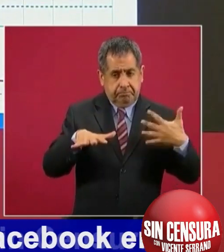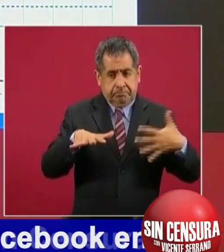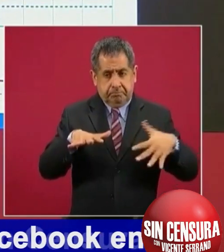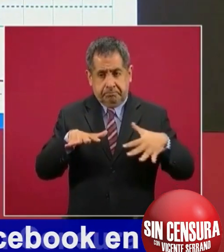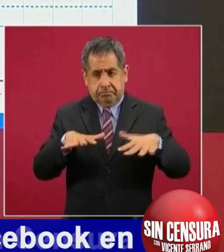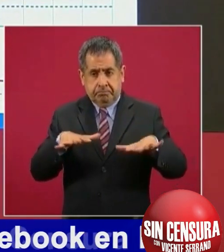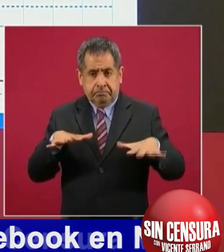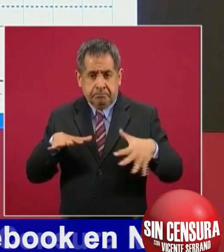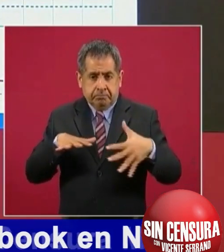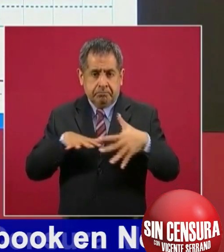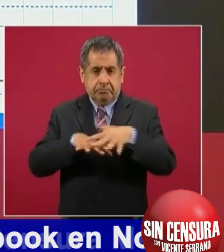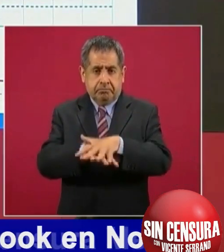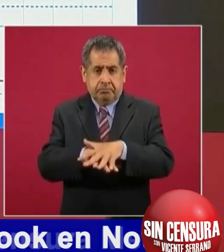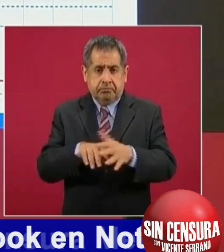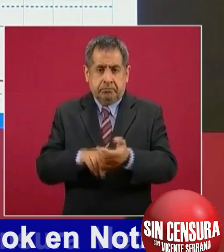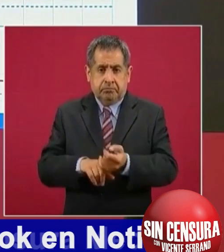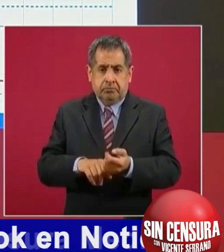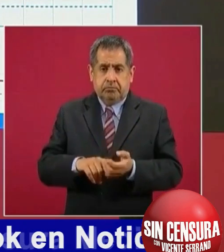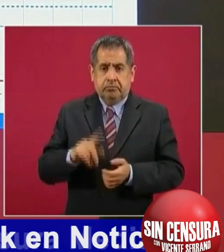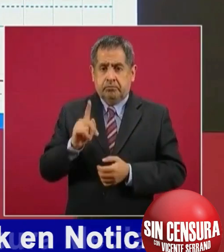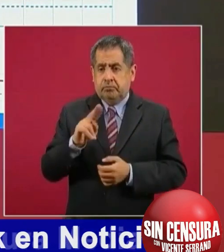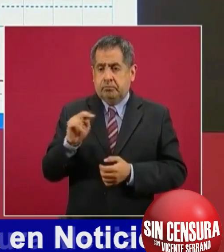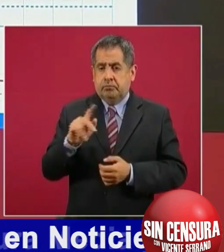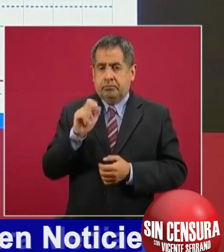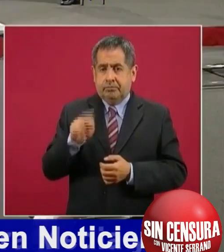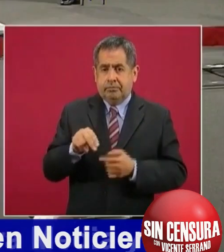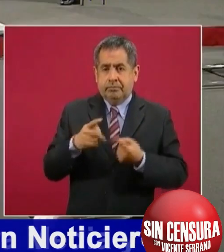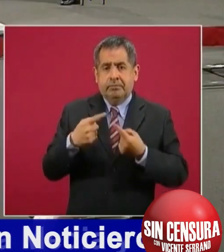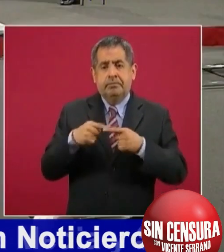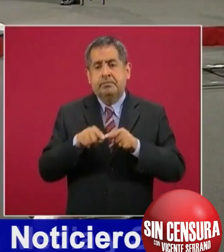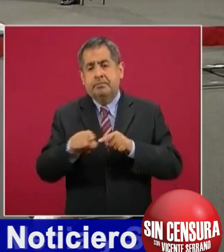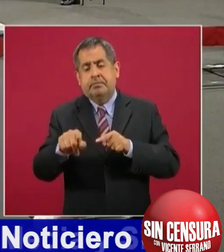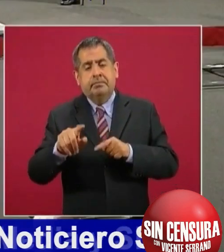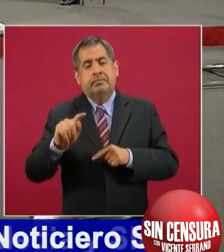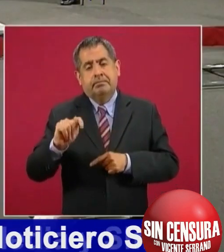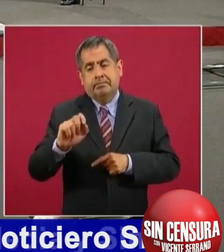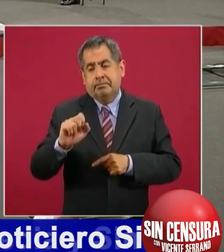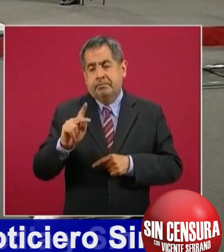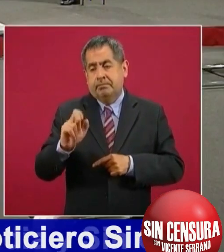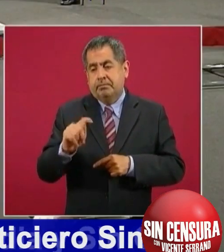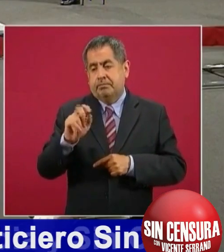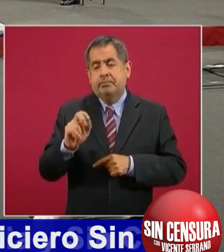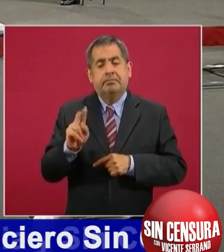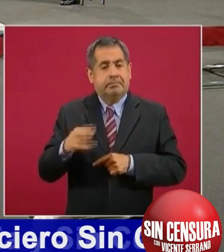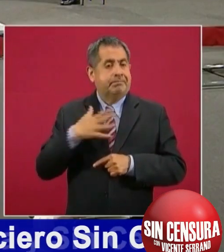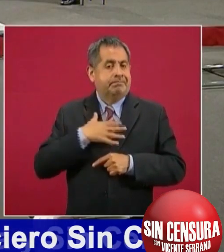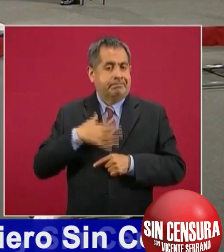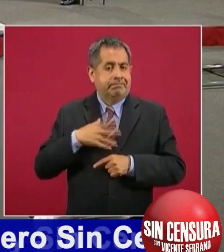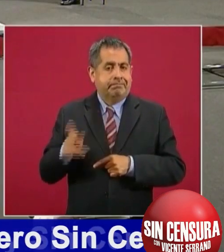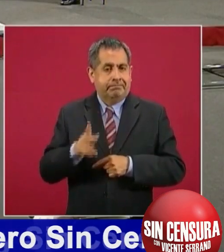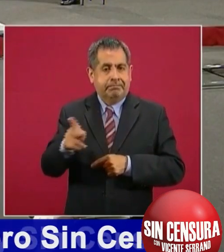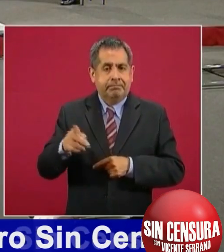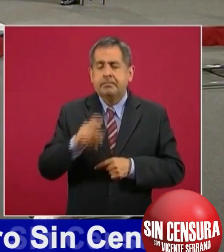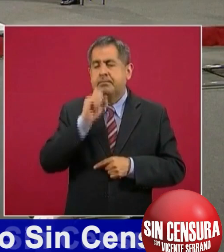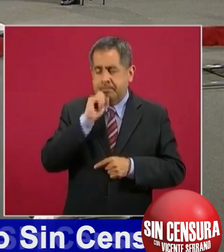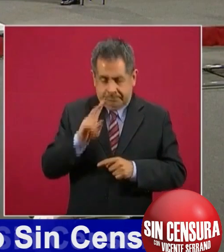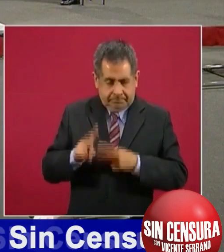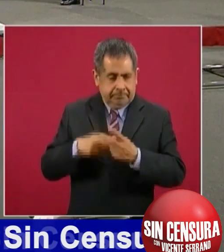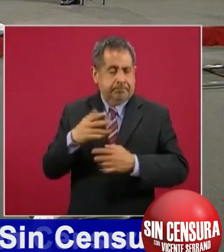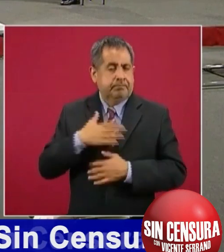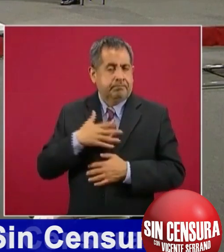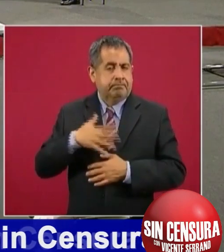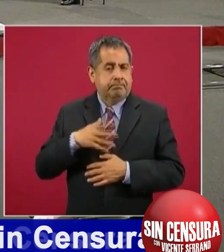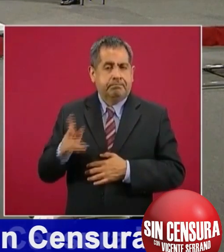el Puscatán y hacen el río Tepetitán, que es el río que pasa por mi pueblo. Fui también a mi pueblo